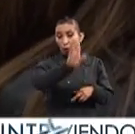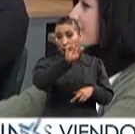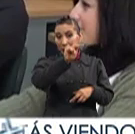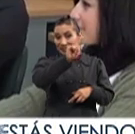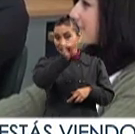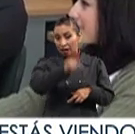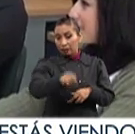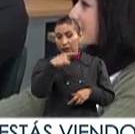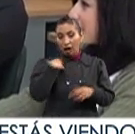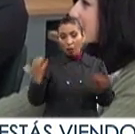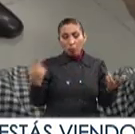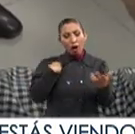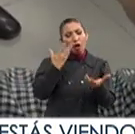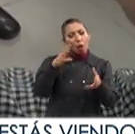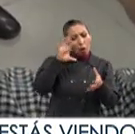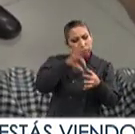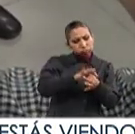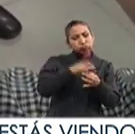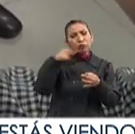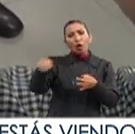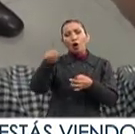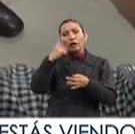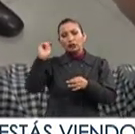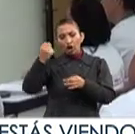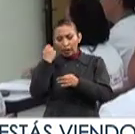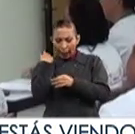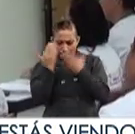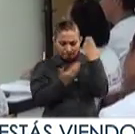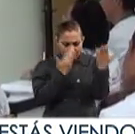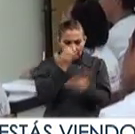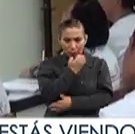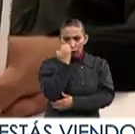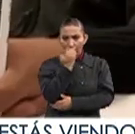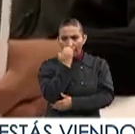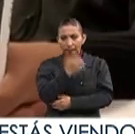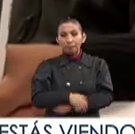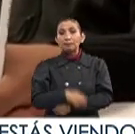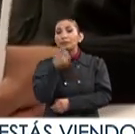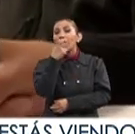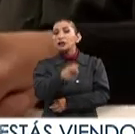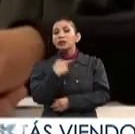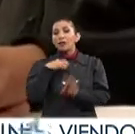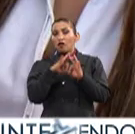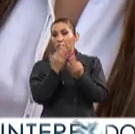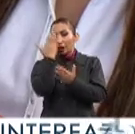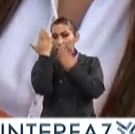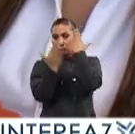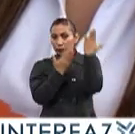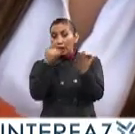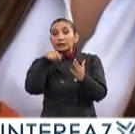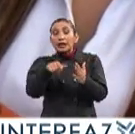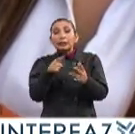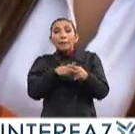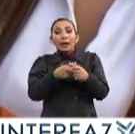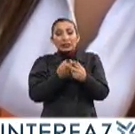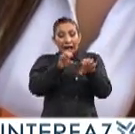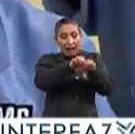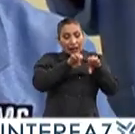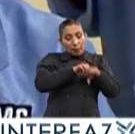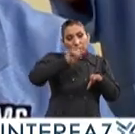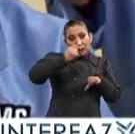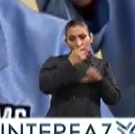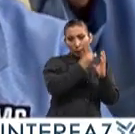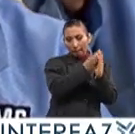UPZ se alterna y complementa con la formación teórica en el plantel educativo. Esta opción educativa se ejecuta a partir de un equipo